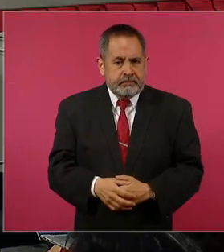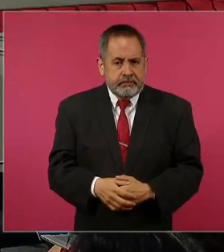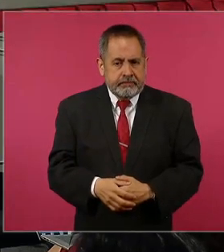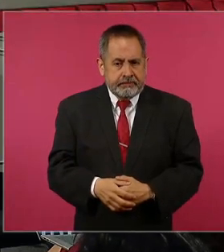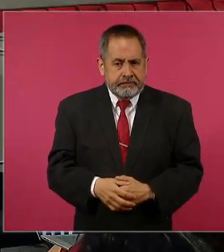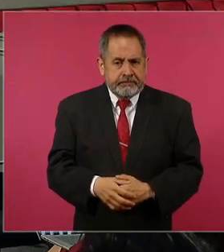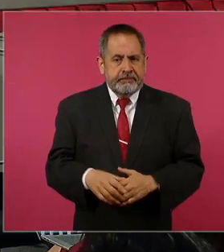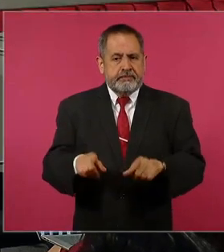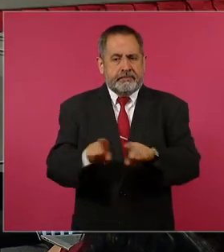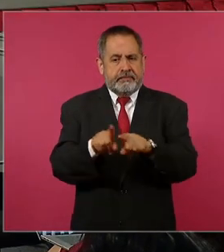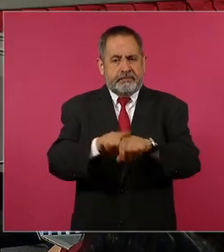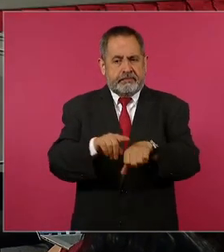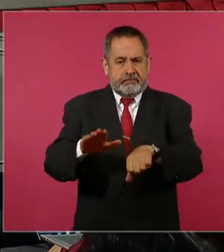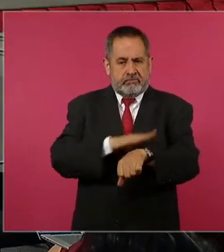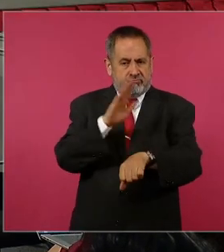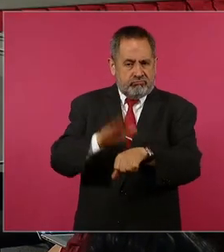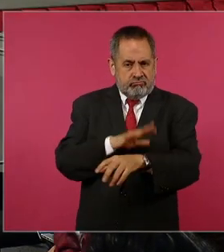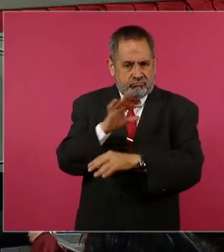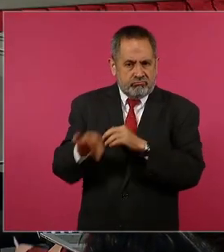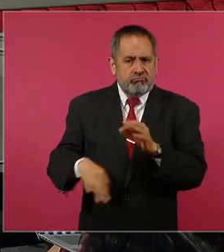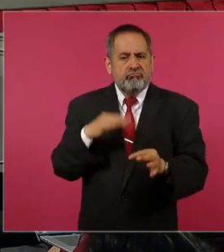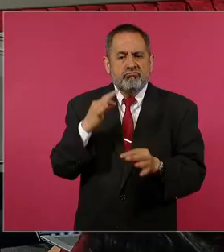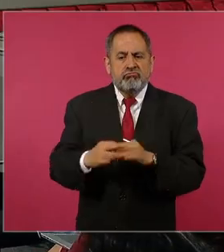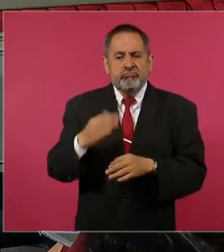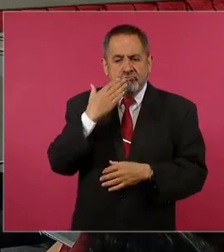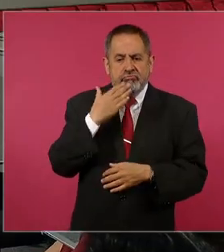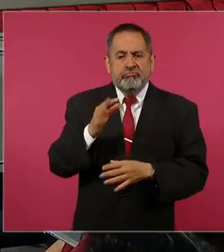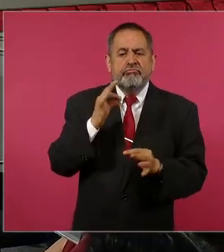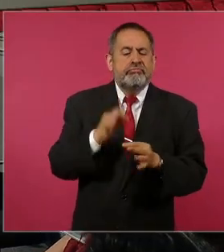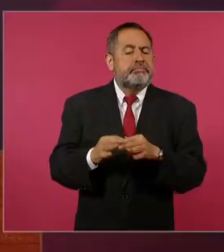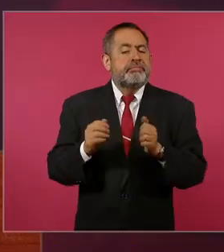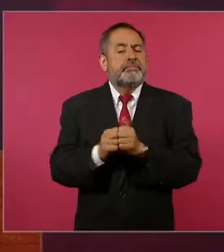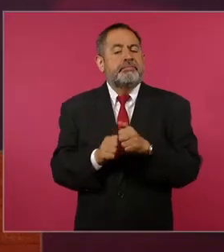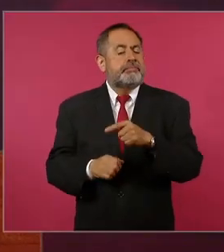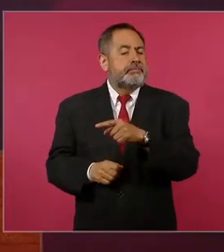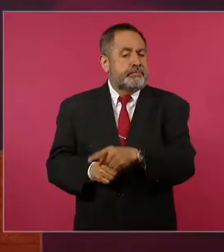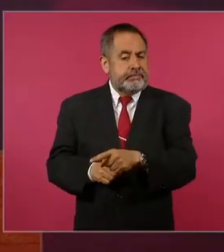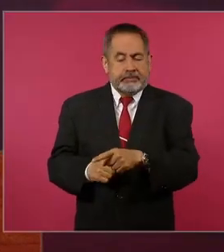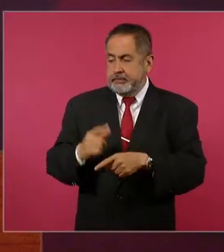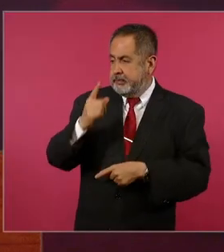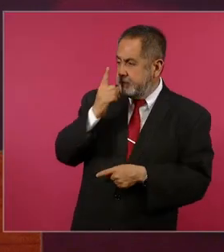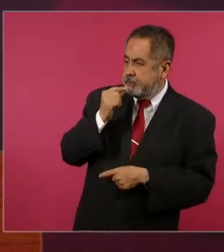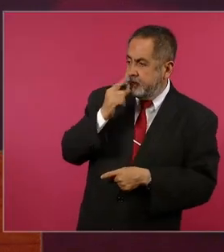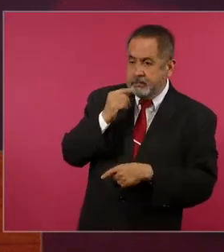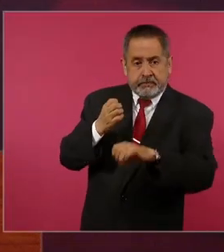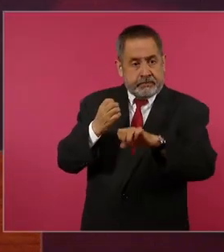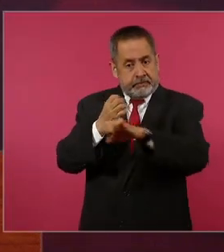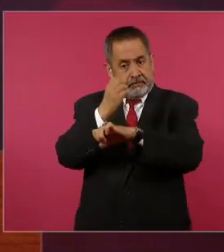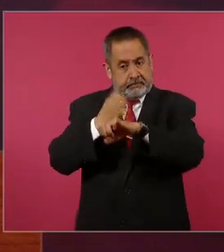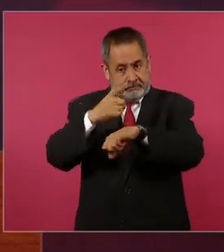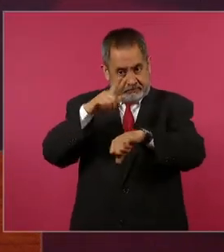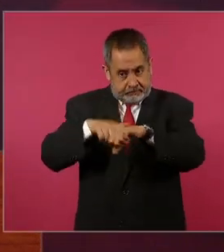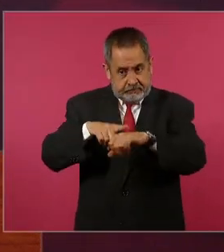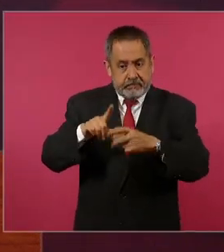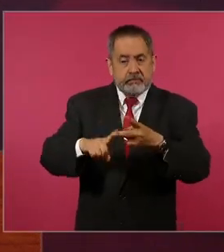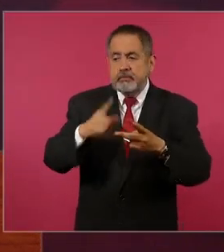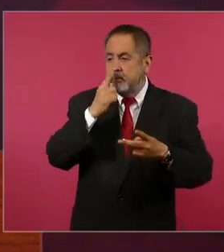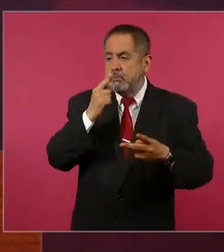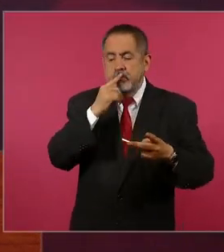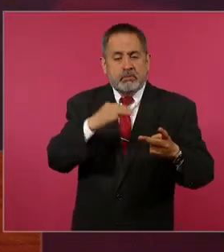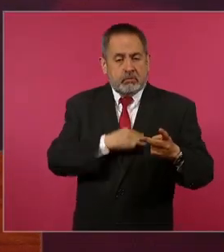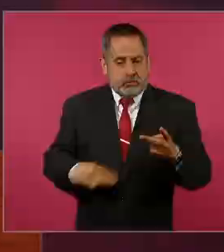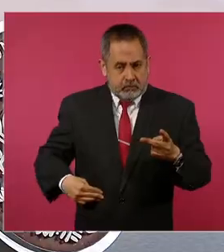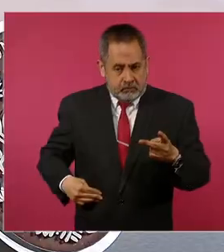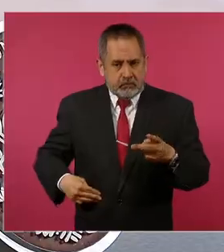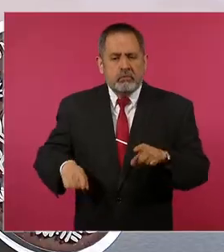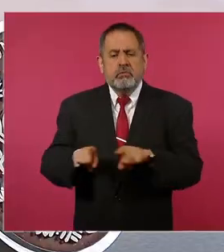se contó con la participación de las policías estatales, municipales,